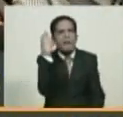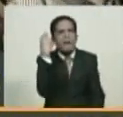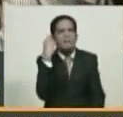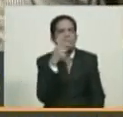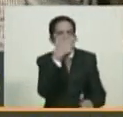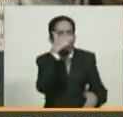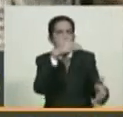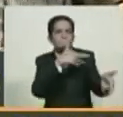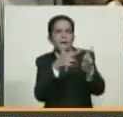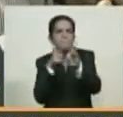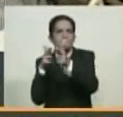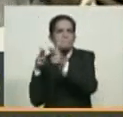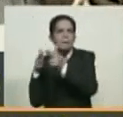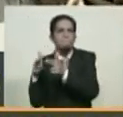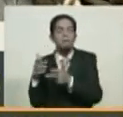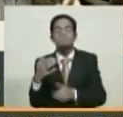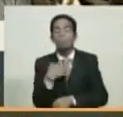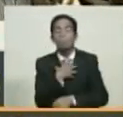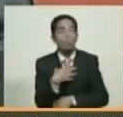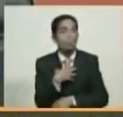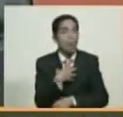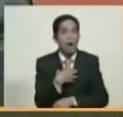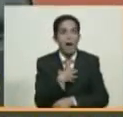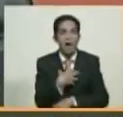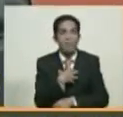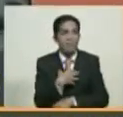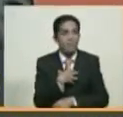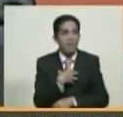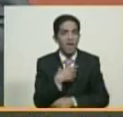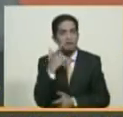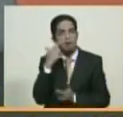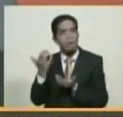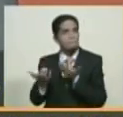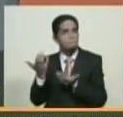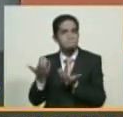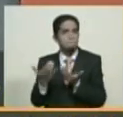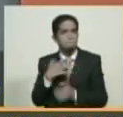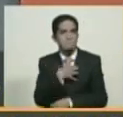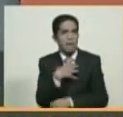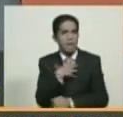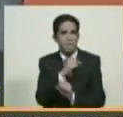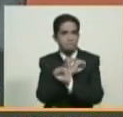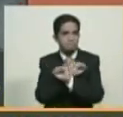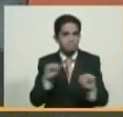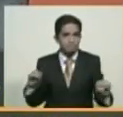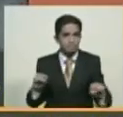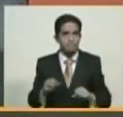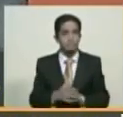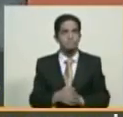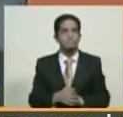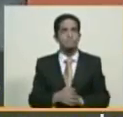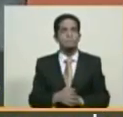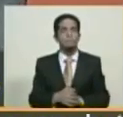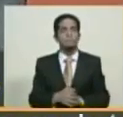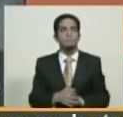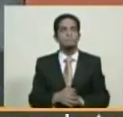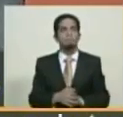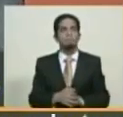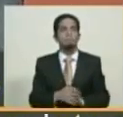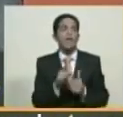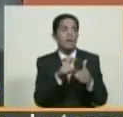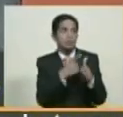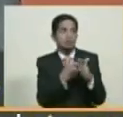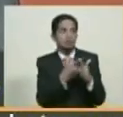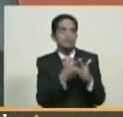paramilitarismo. No puede ni remotamente compararse. Se derrumba ese